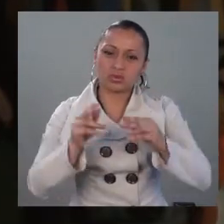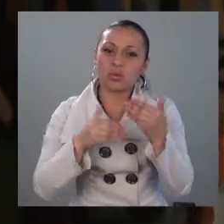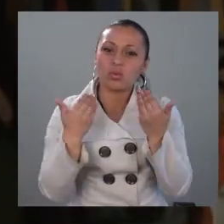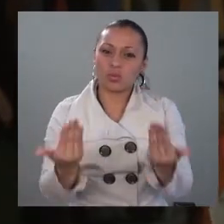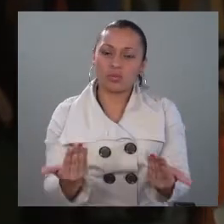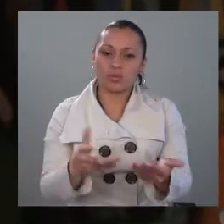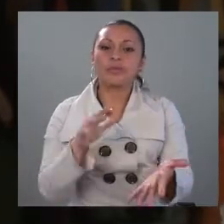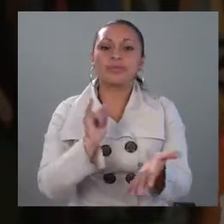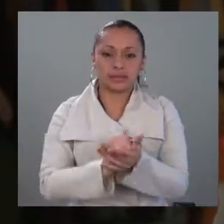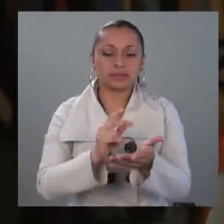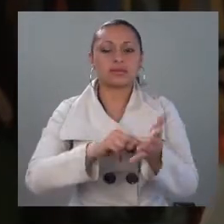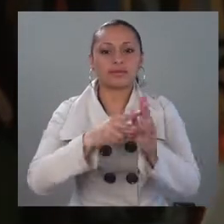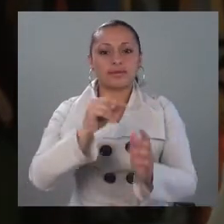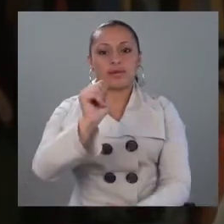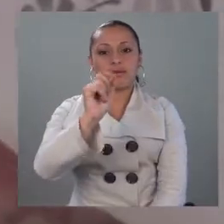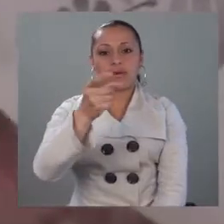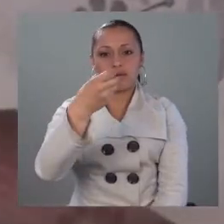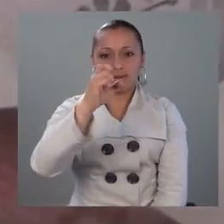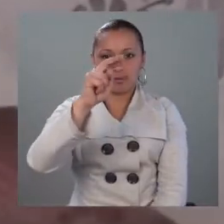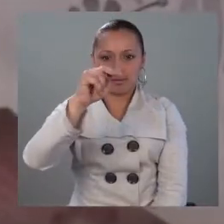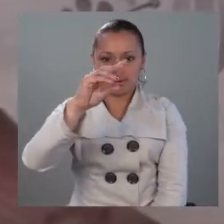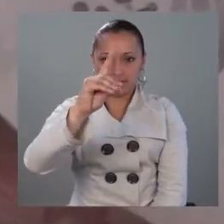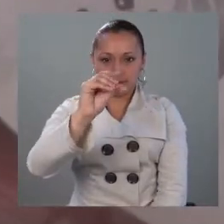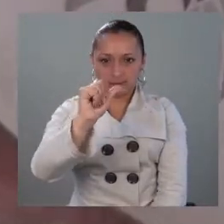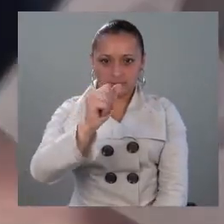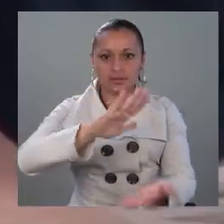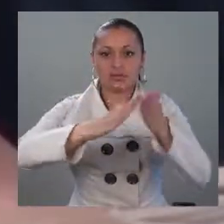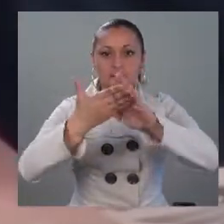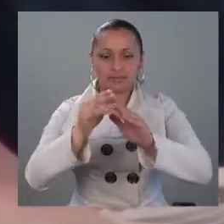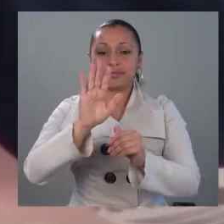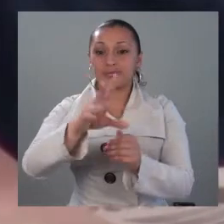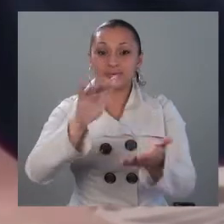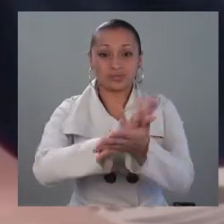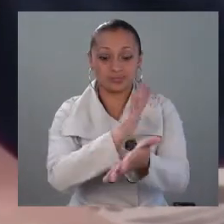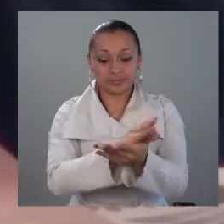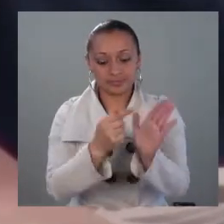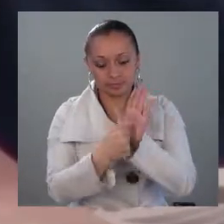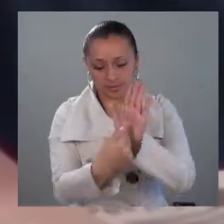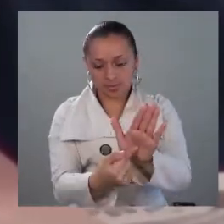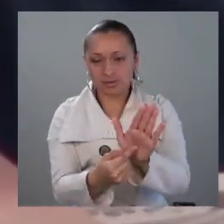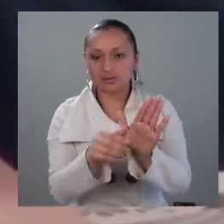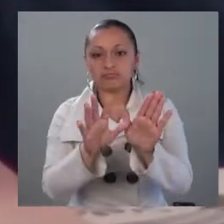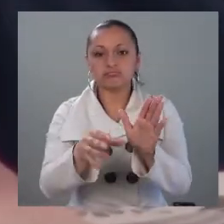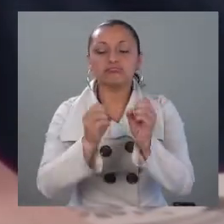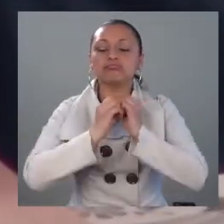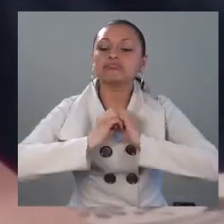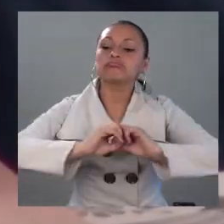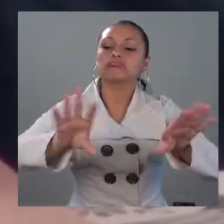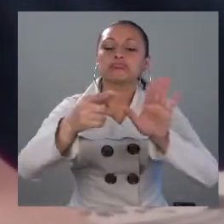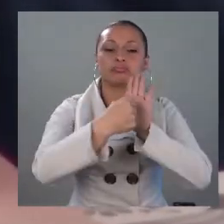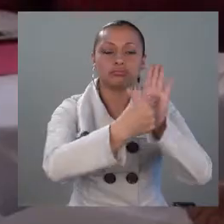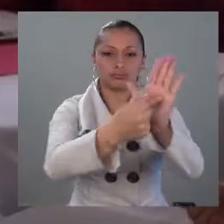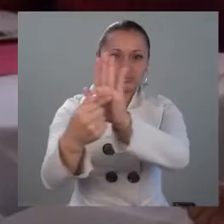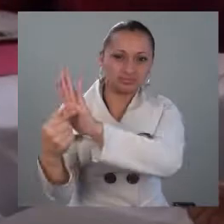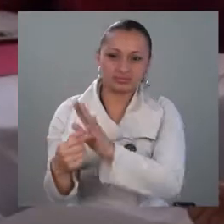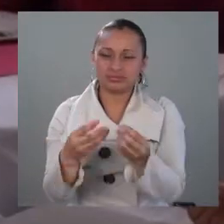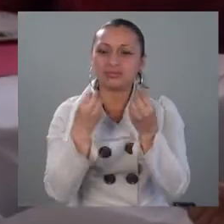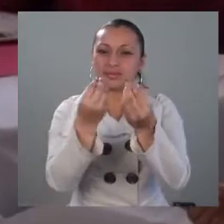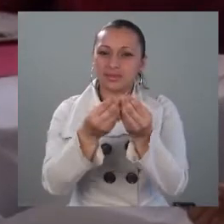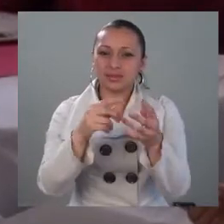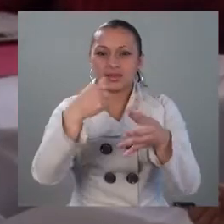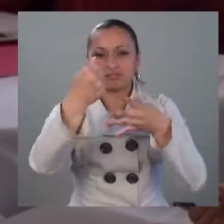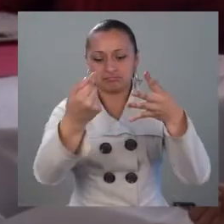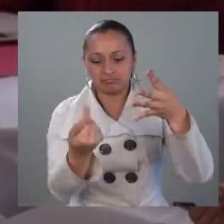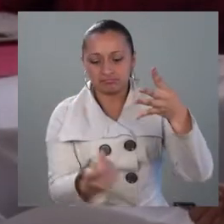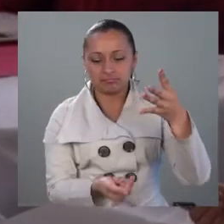construir. A eso le hemos llamado Agenda de Paz. El documento se pone en consideración a la sociedad civil desde todos sus